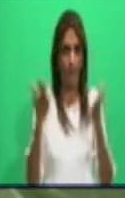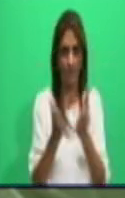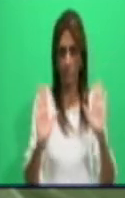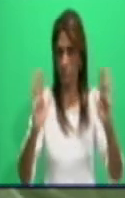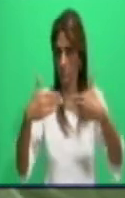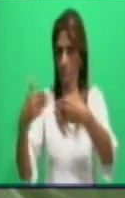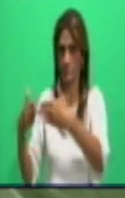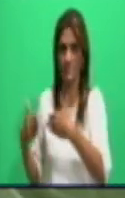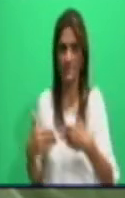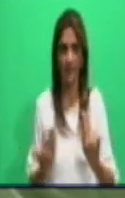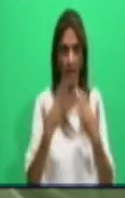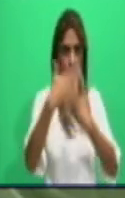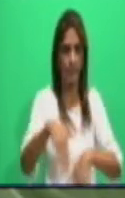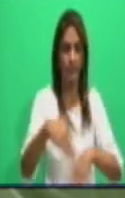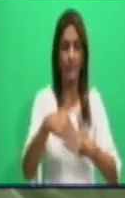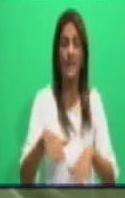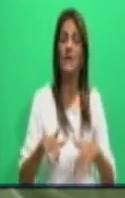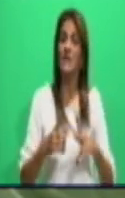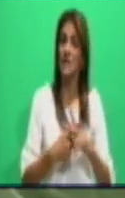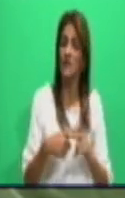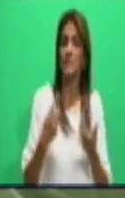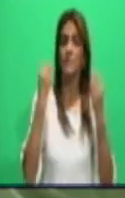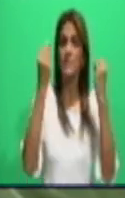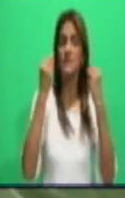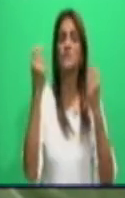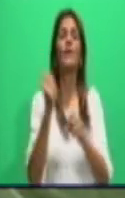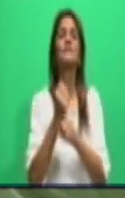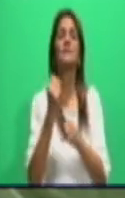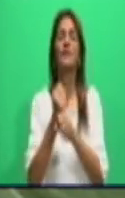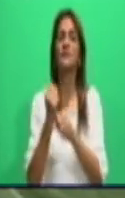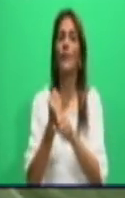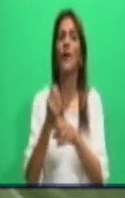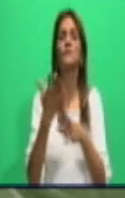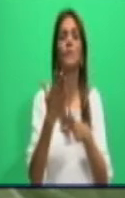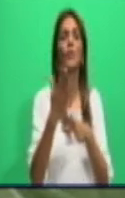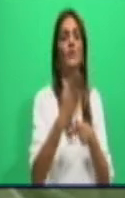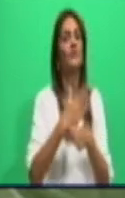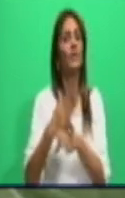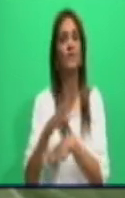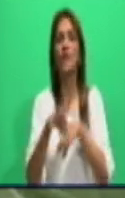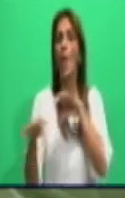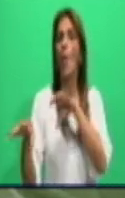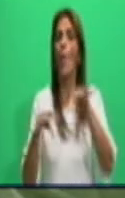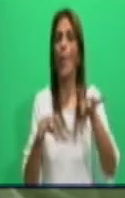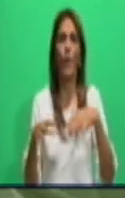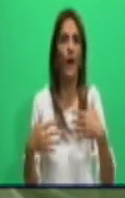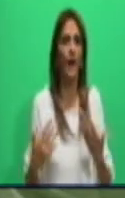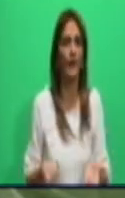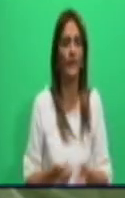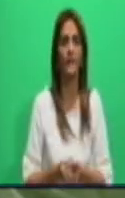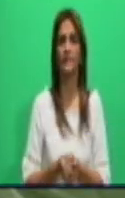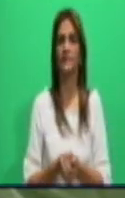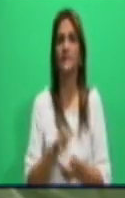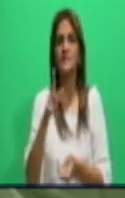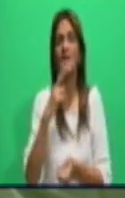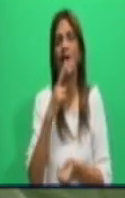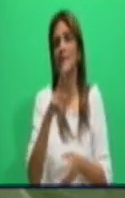se está trabajando en muchas realmente mucho frente y ha sido ese entonces respondiendo a tu pregunta y en él